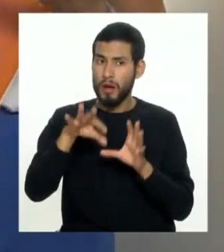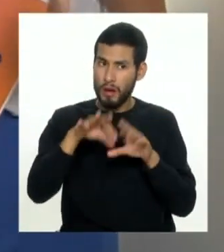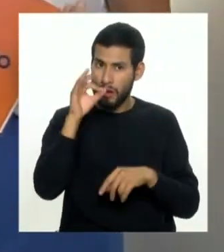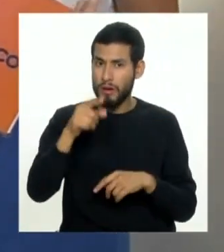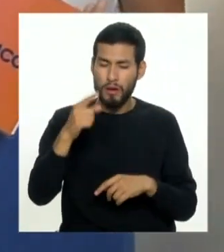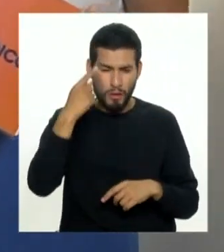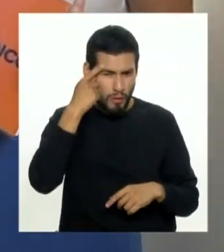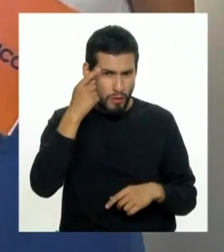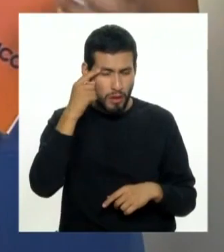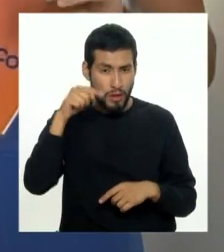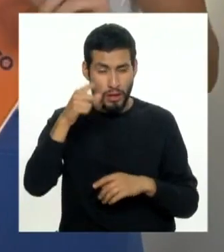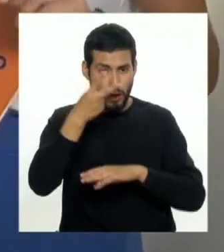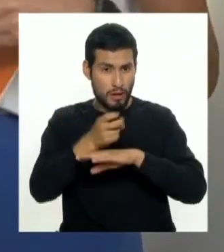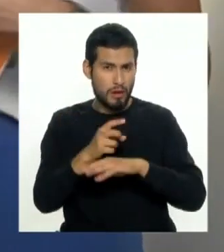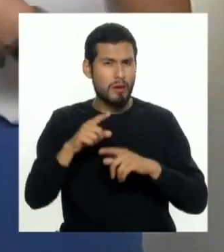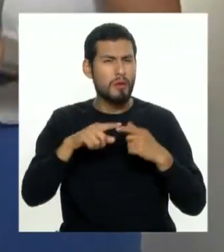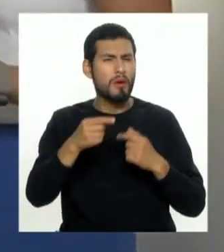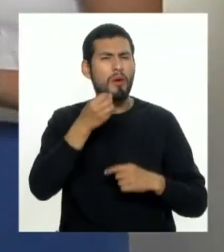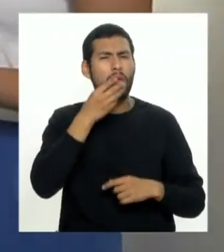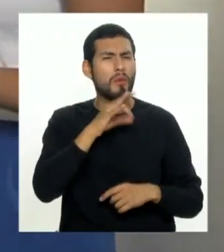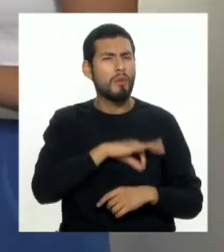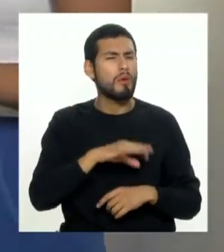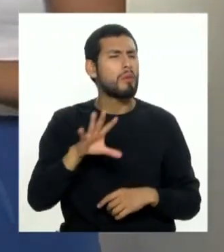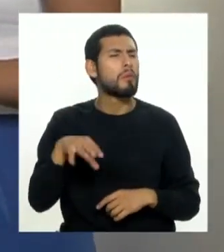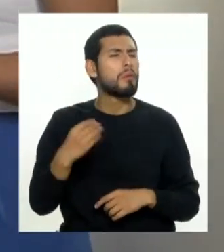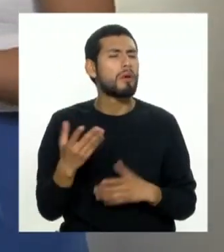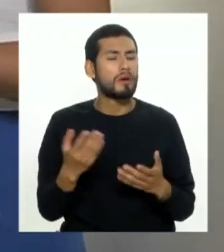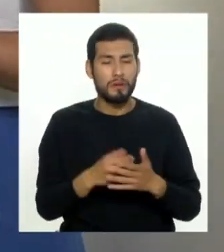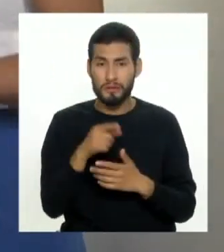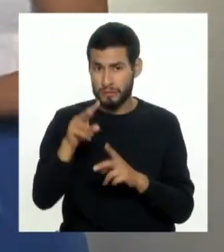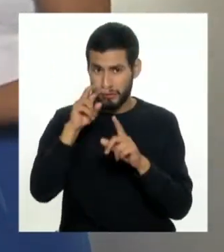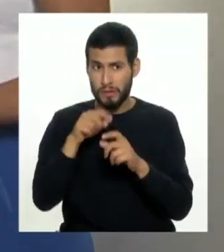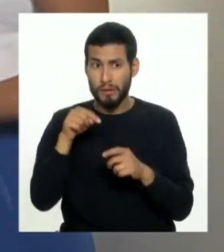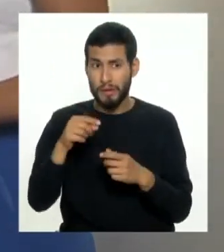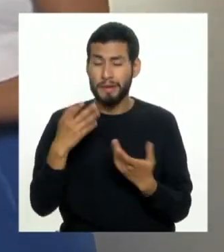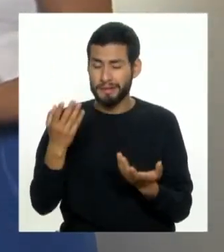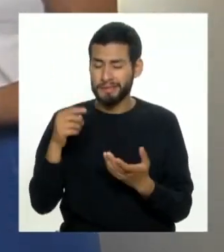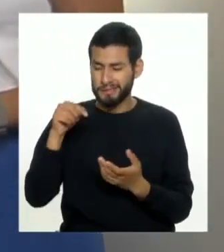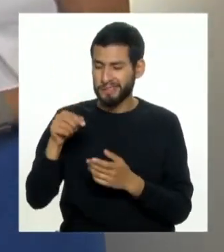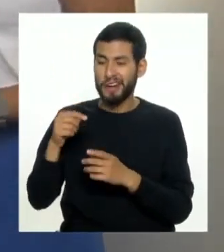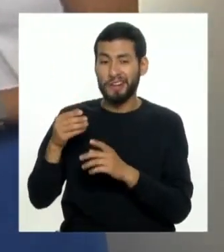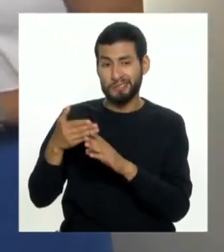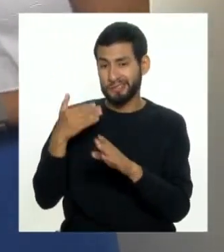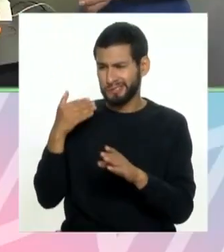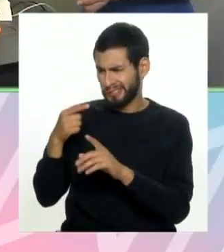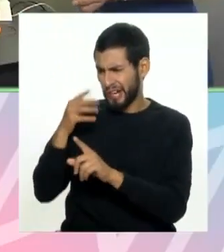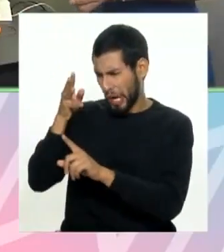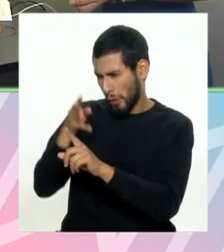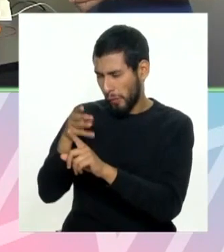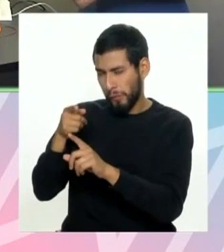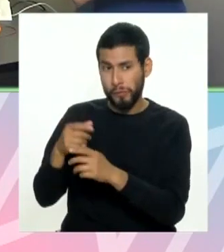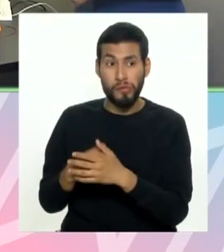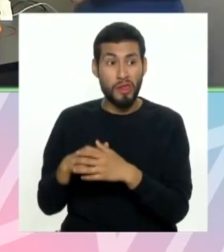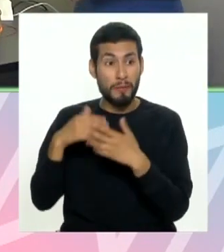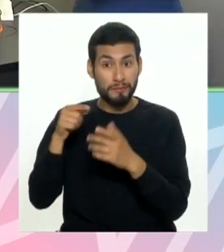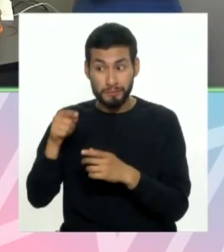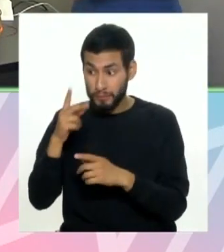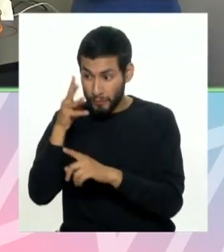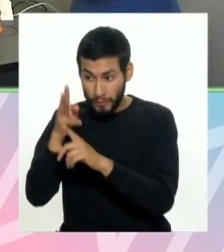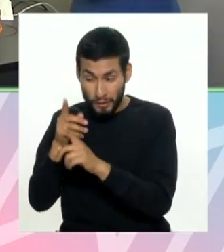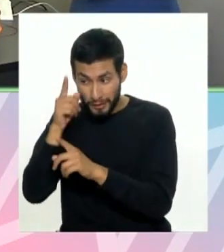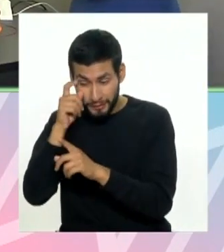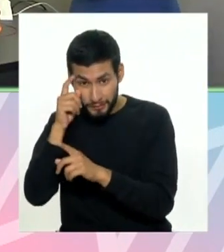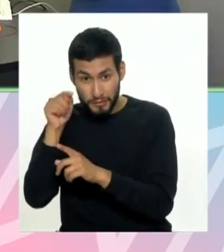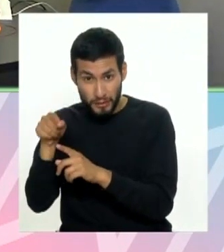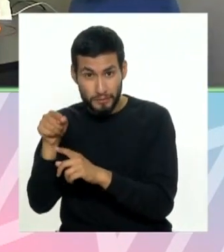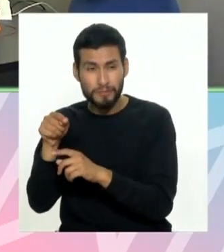la sospecha de epilepsia, decimos útil porque en realidad el diagnóstico se realiza de forma clínica. En forma clínica, exacto. Cuando ya tenemos una sospecha